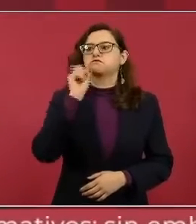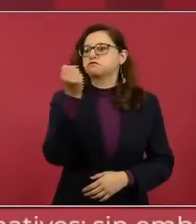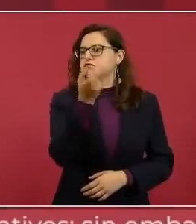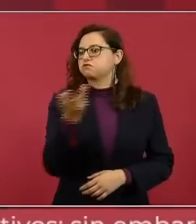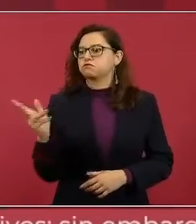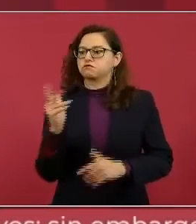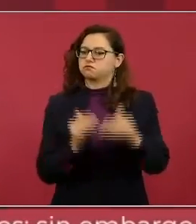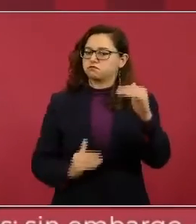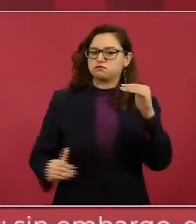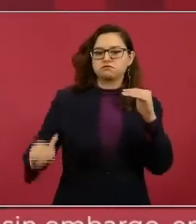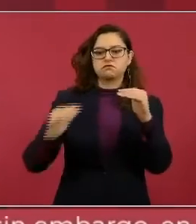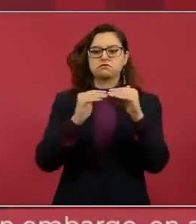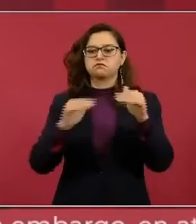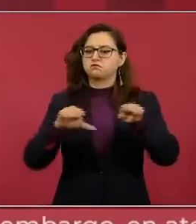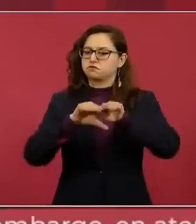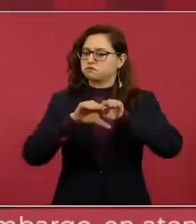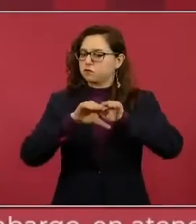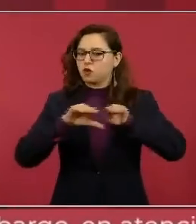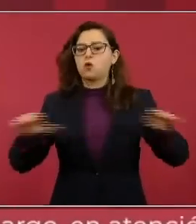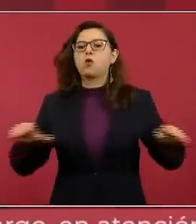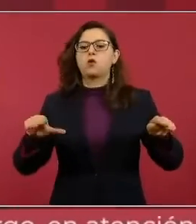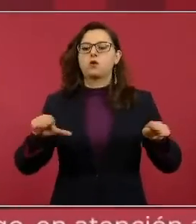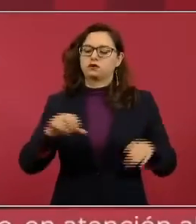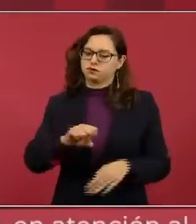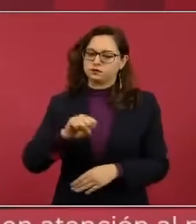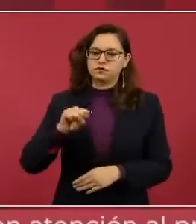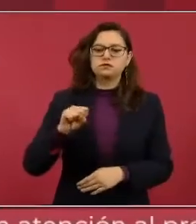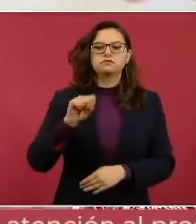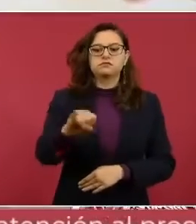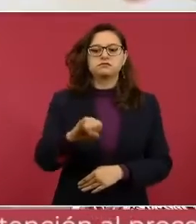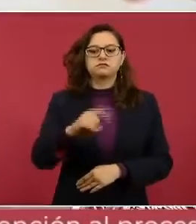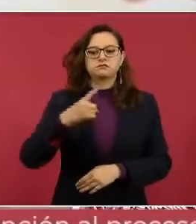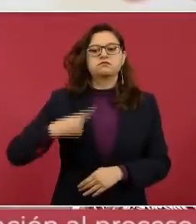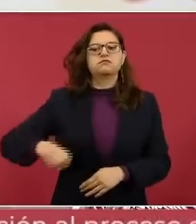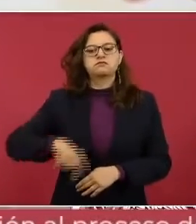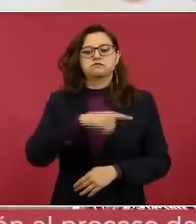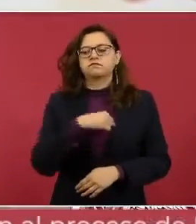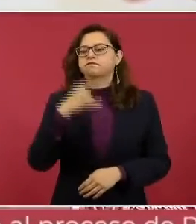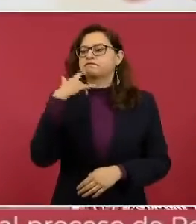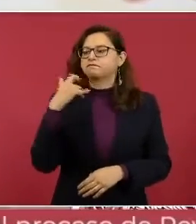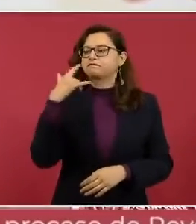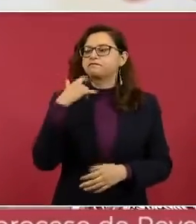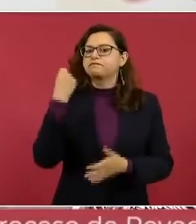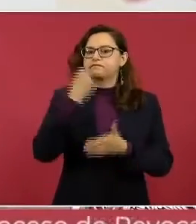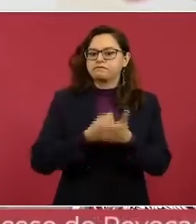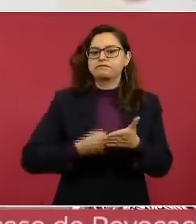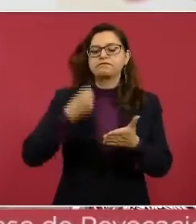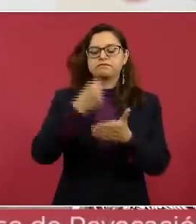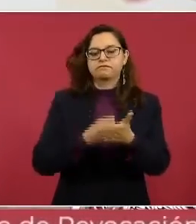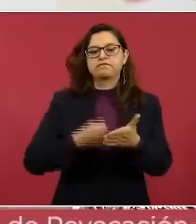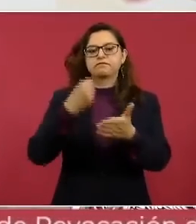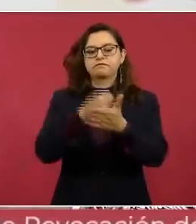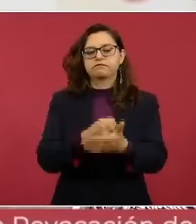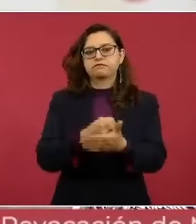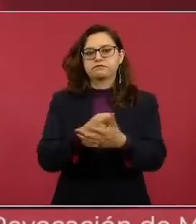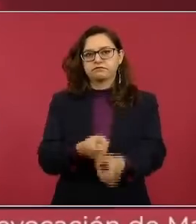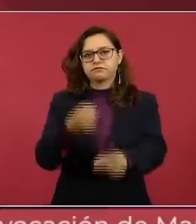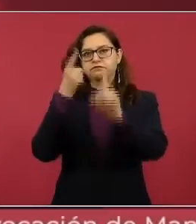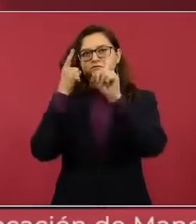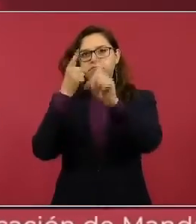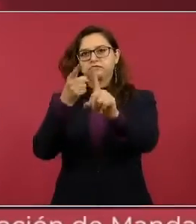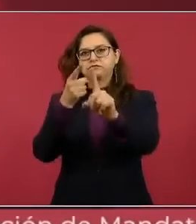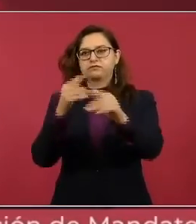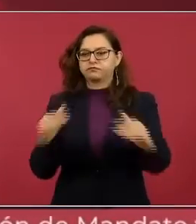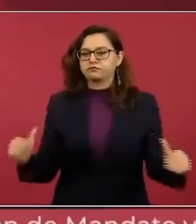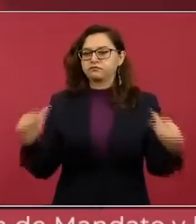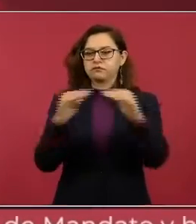los planos y que estamos luchando para que se haga realidad esa